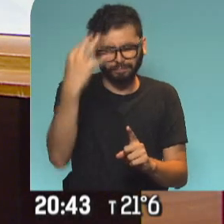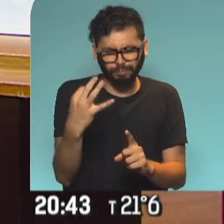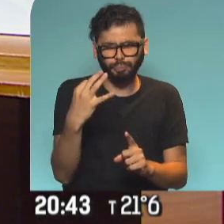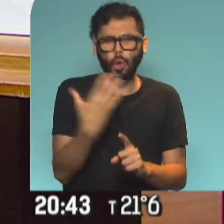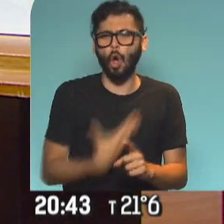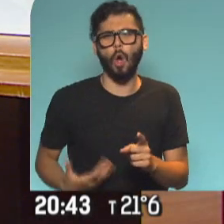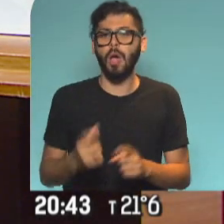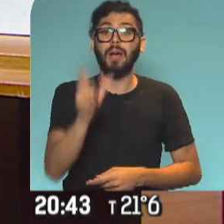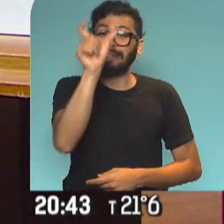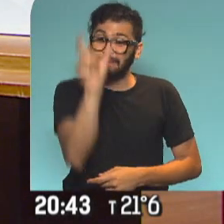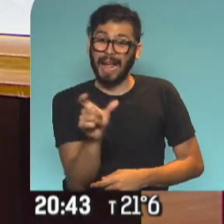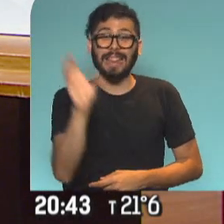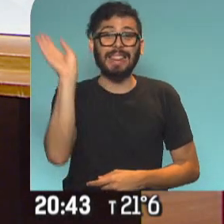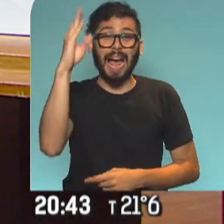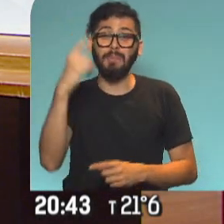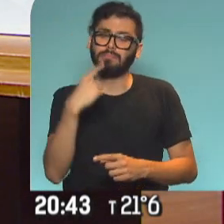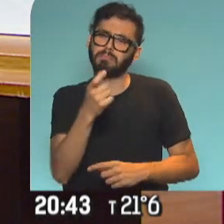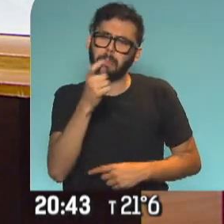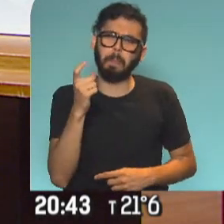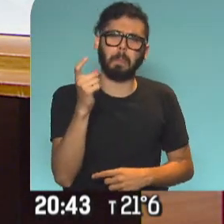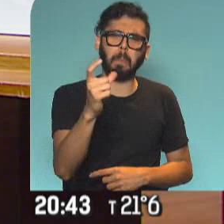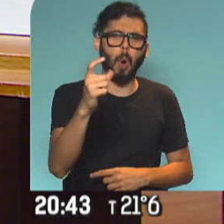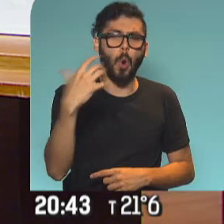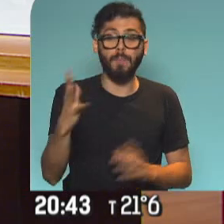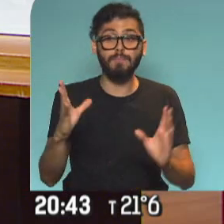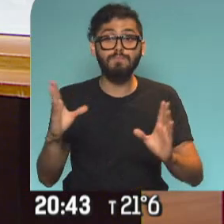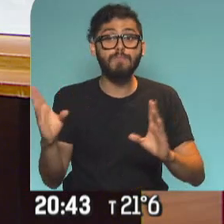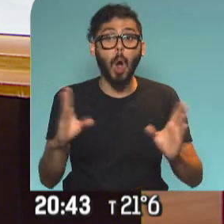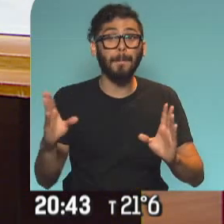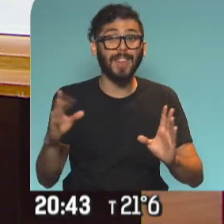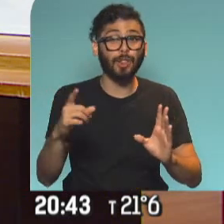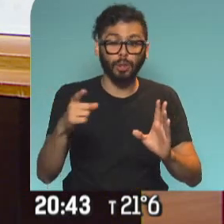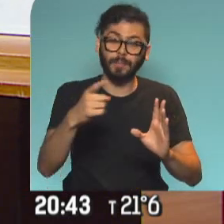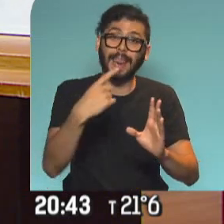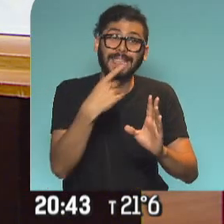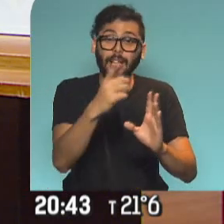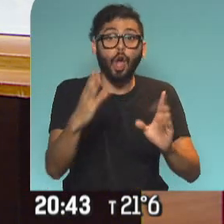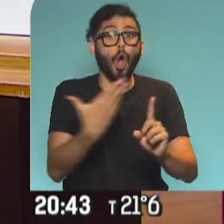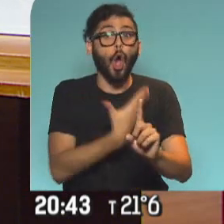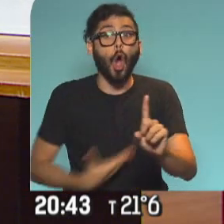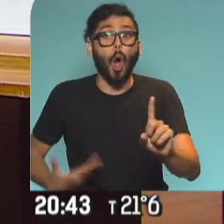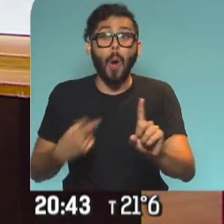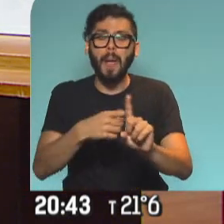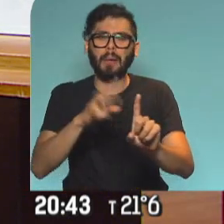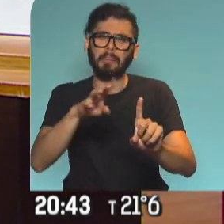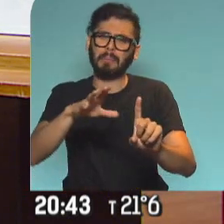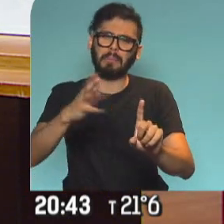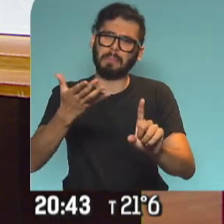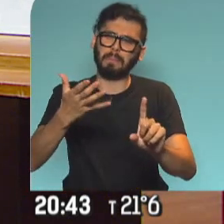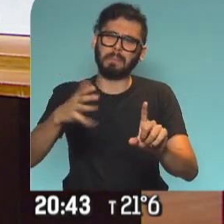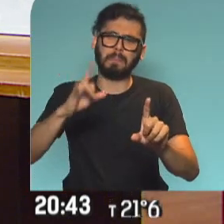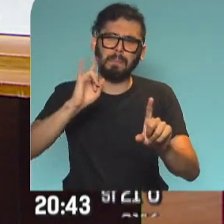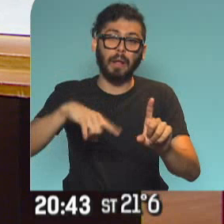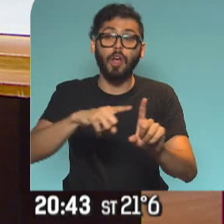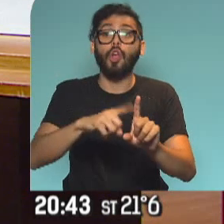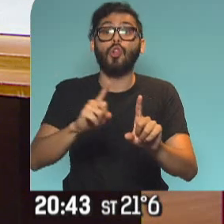Trump, con todo esto diciendo, lo están haciendo en un momento donde está totalmente desprestigiado el gobierno. O sea, Sí. ¿desde dónde vienen a plantear esto? No